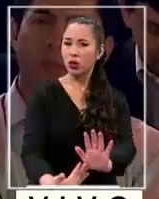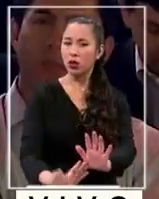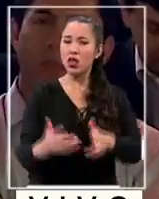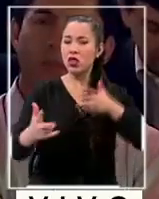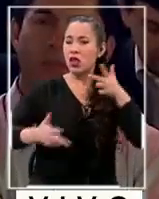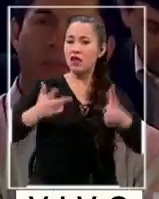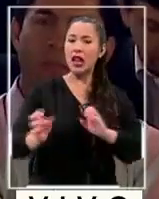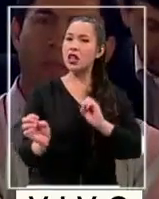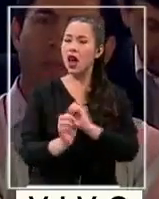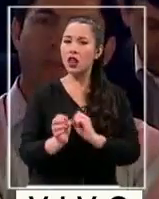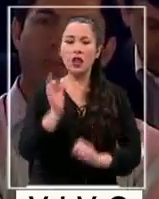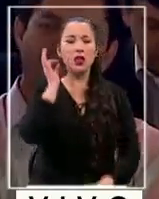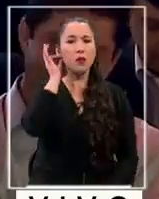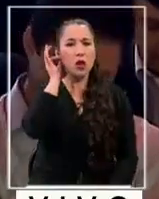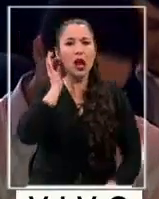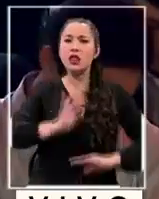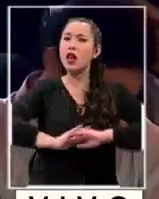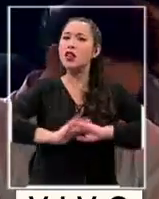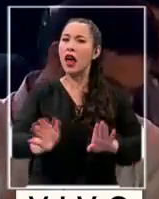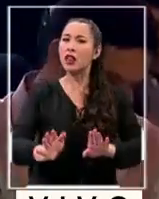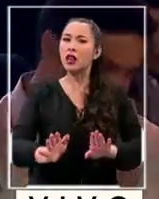de mujer, ni de nada.